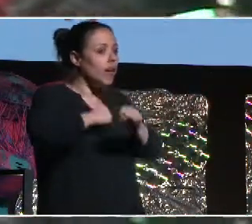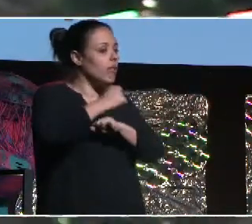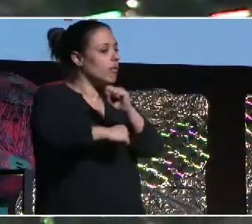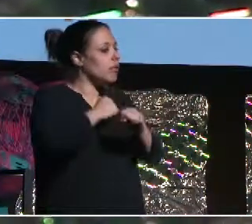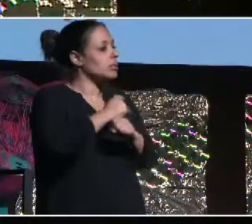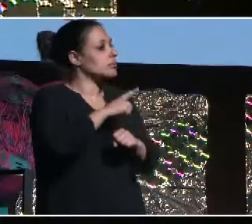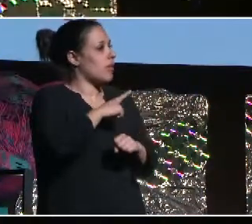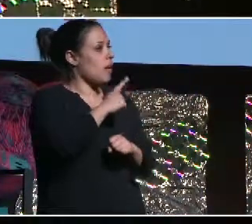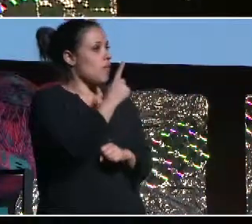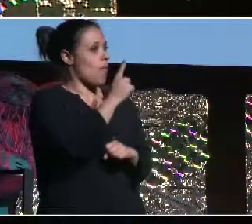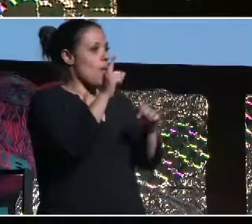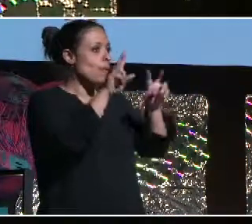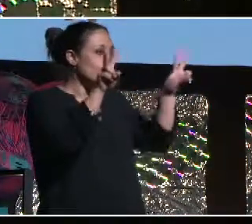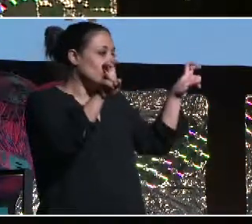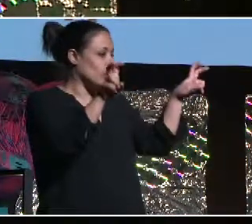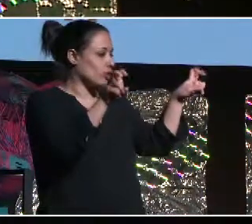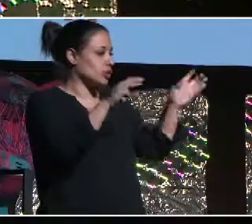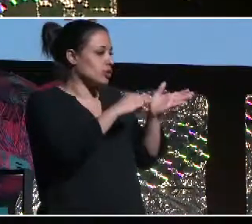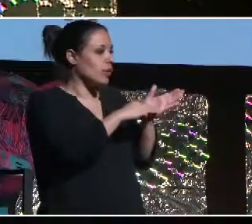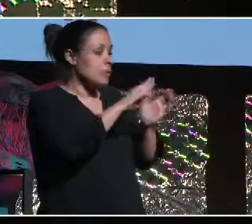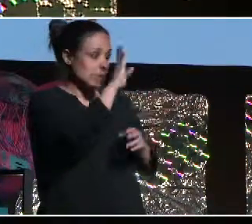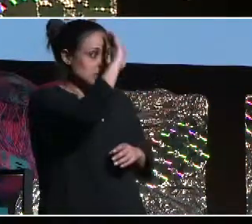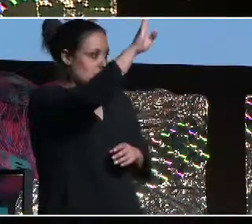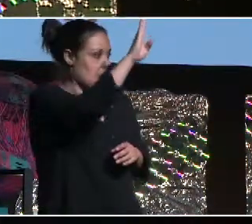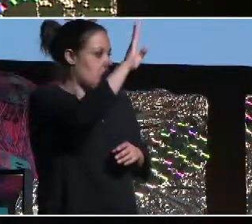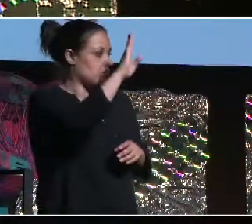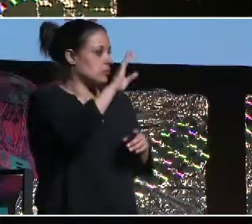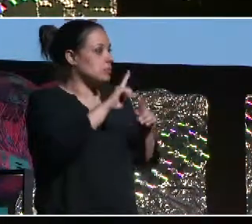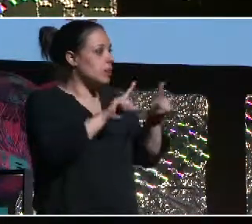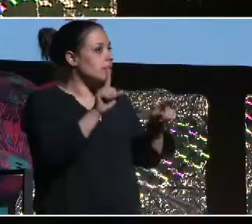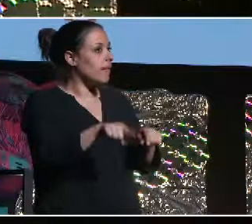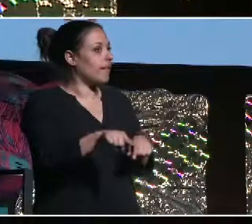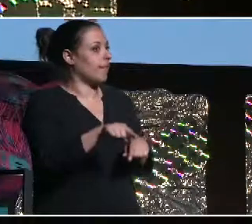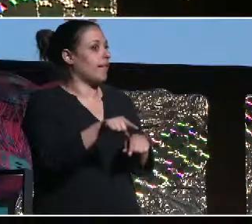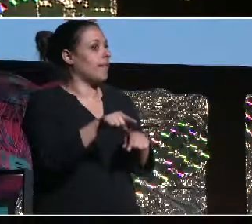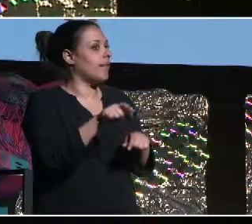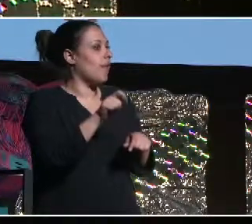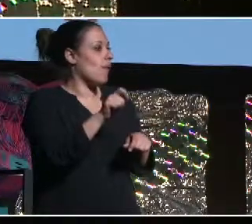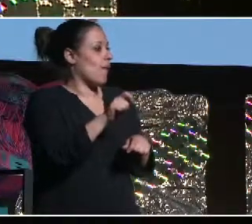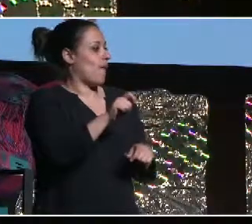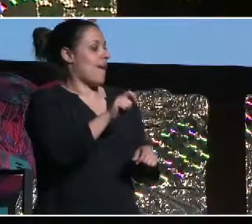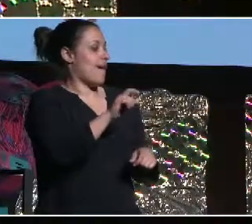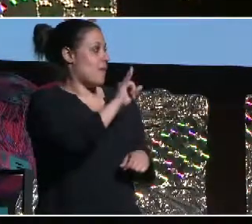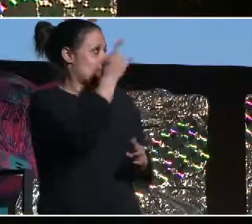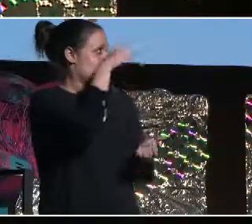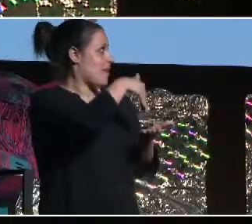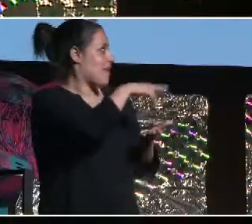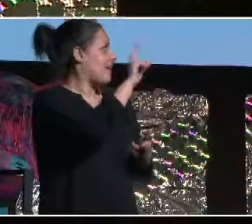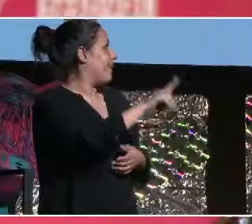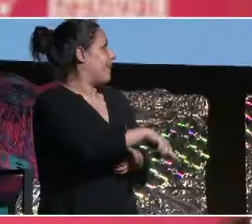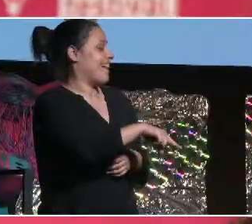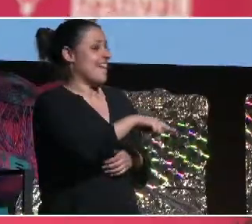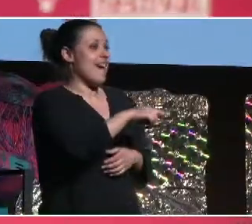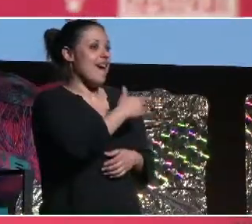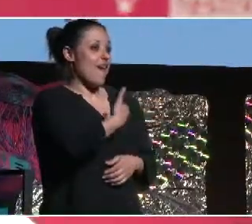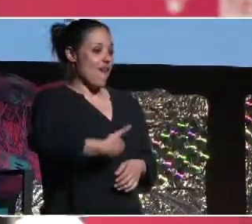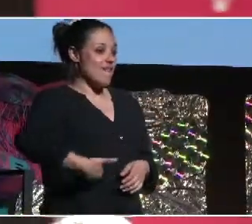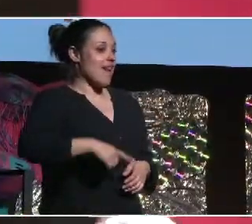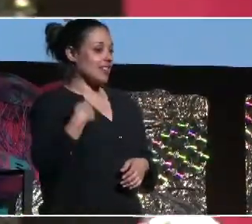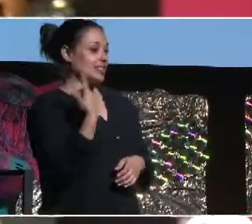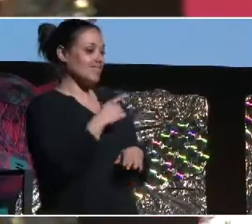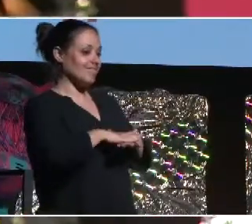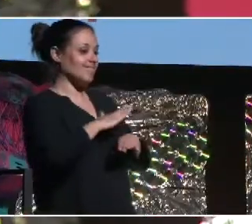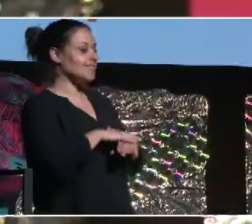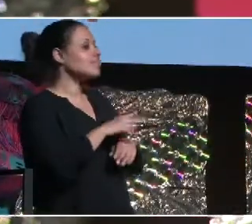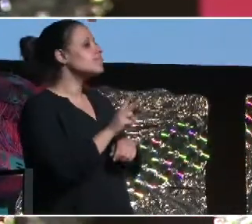cuento más. Y el último, monitorear a los gobiernos. Esos eran como los objetivos que nosotros